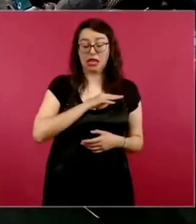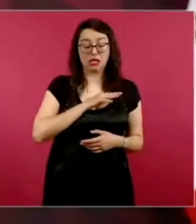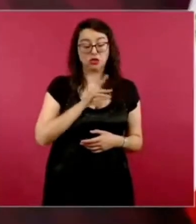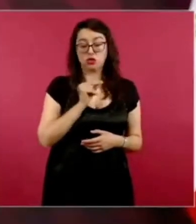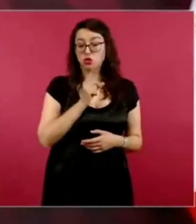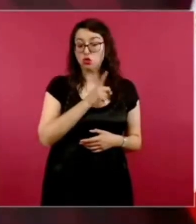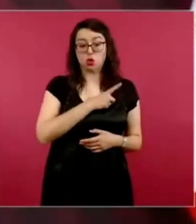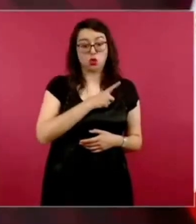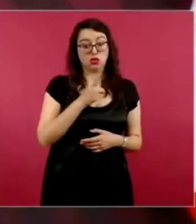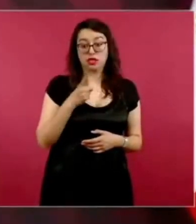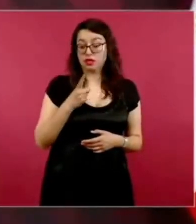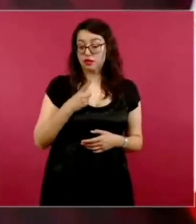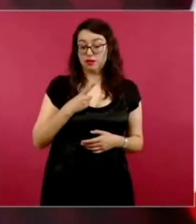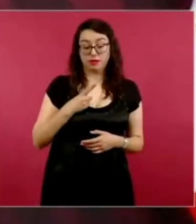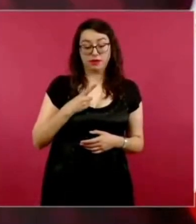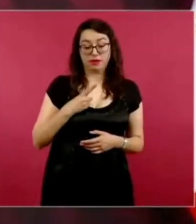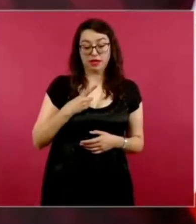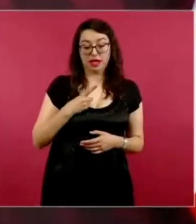siempre y cuando